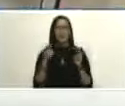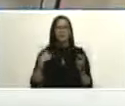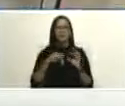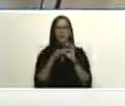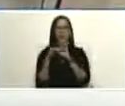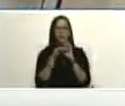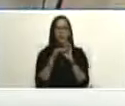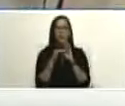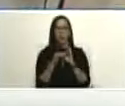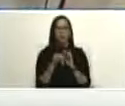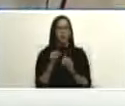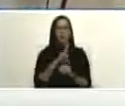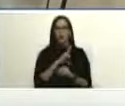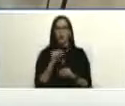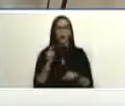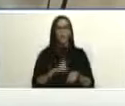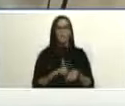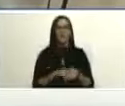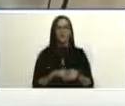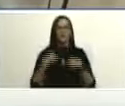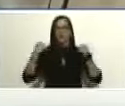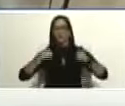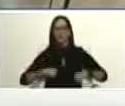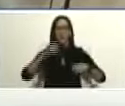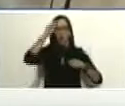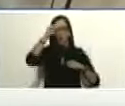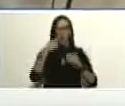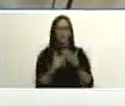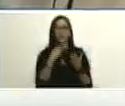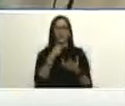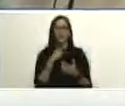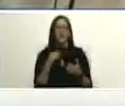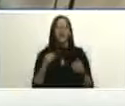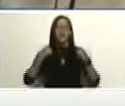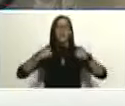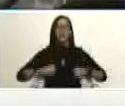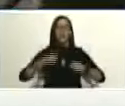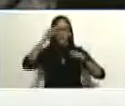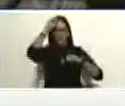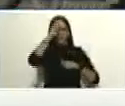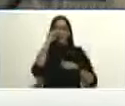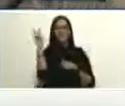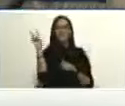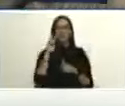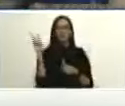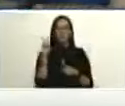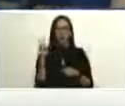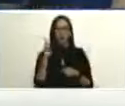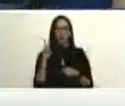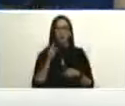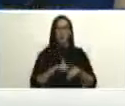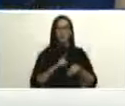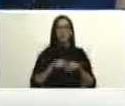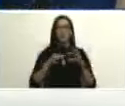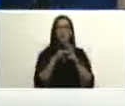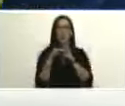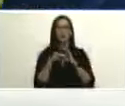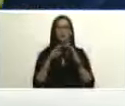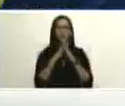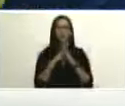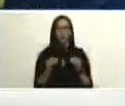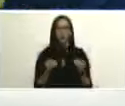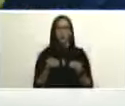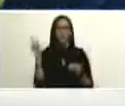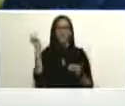unir. No es momento de franelas o gorras de partidos políticos, es momento de la franela y la gorra de Venezuela. Es momento de unirnos todas y todos